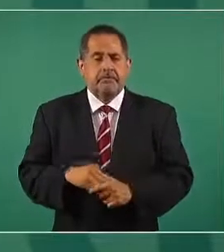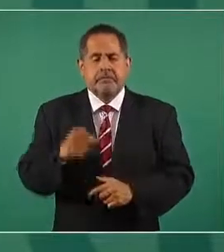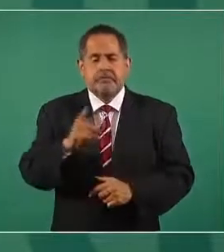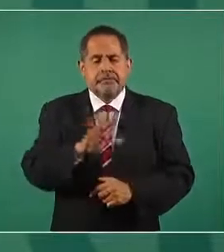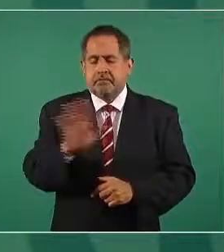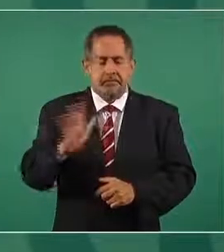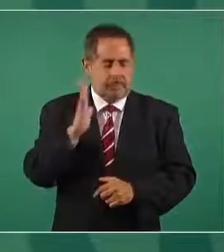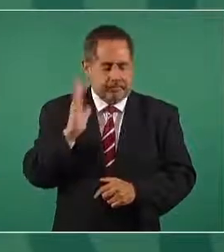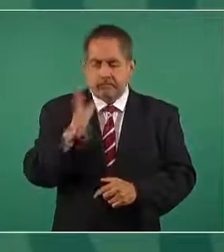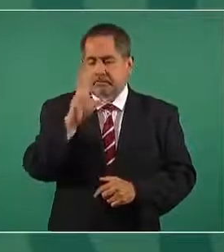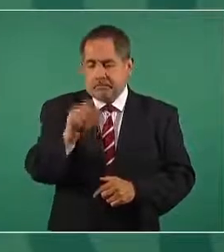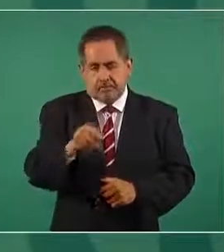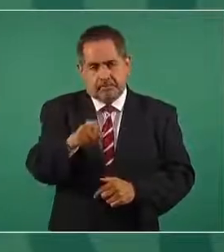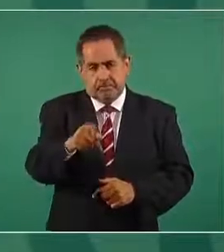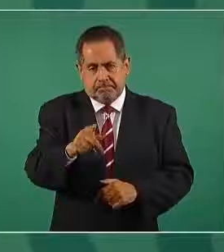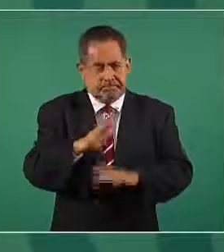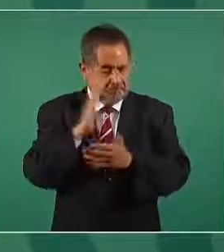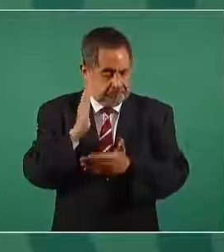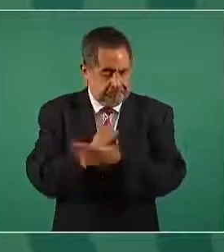Pero eso ya no